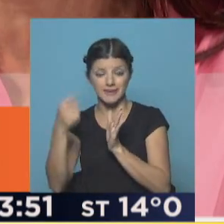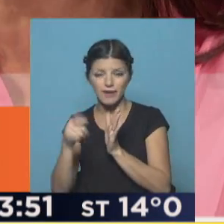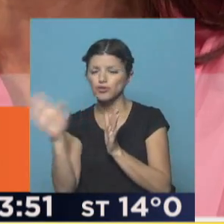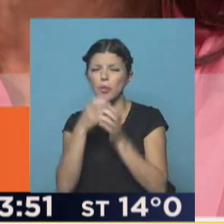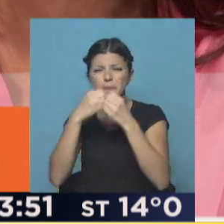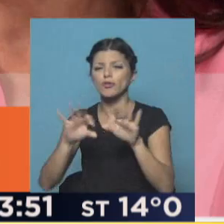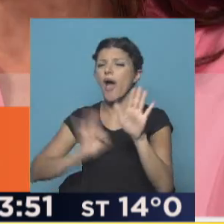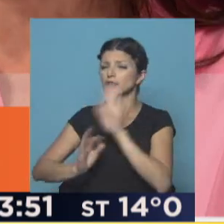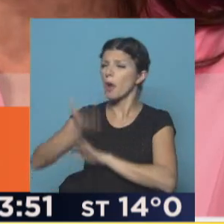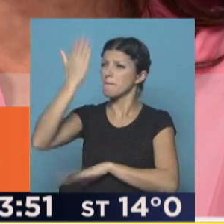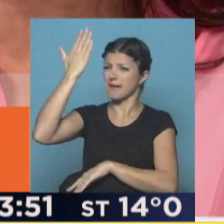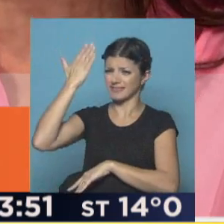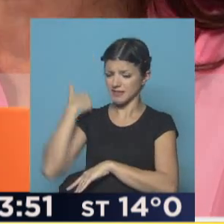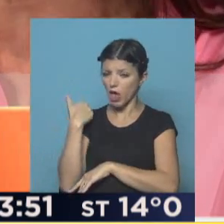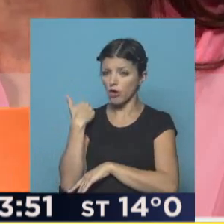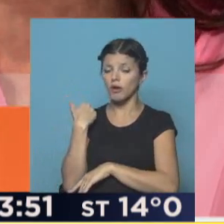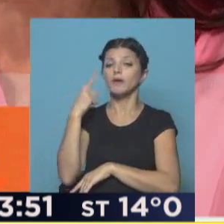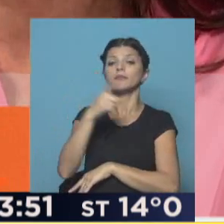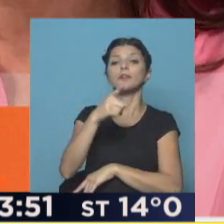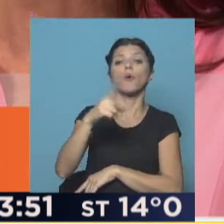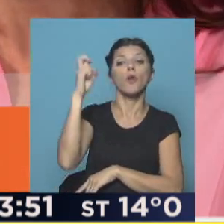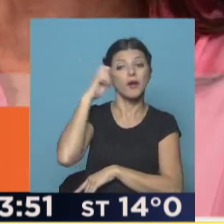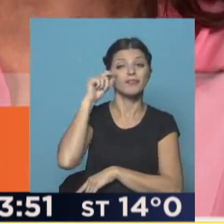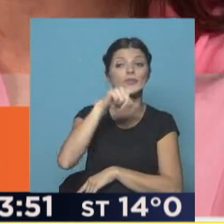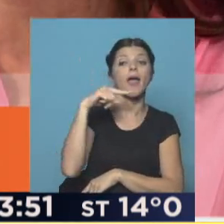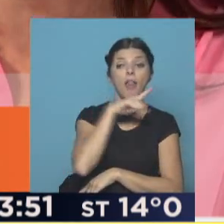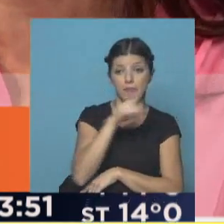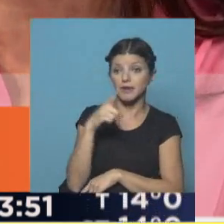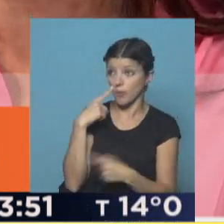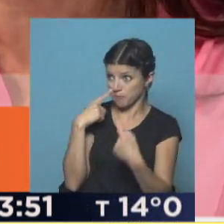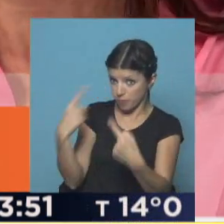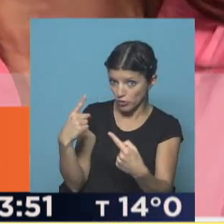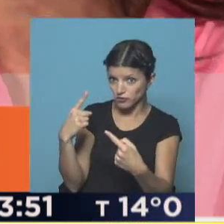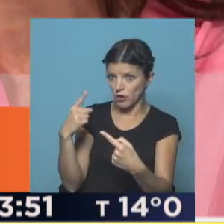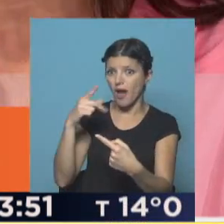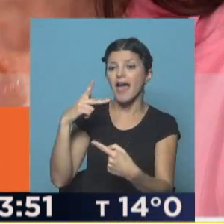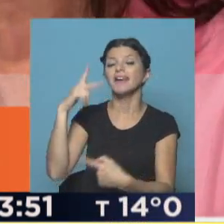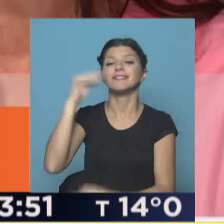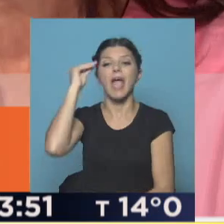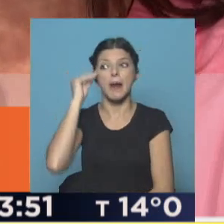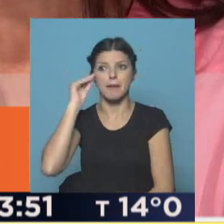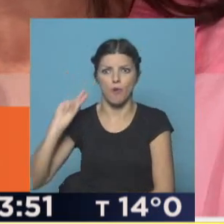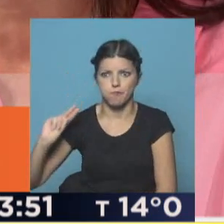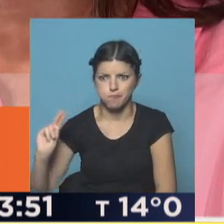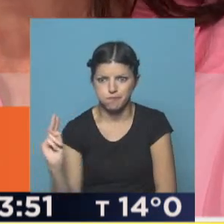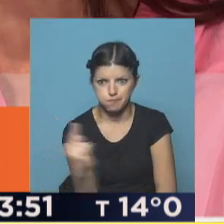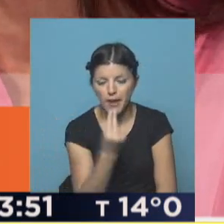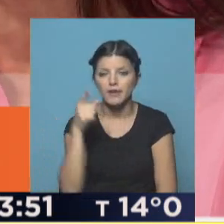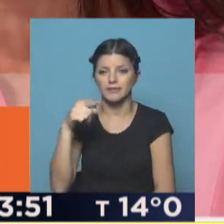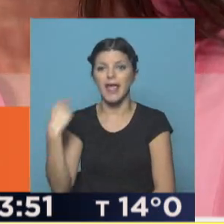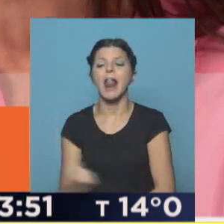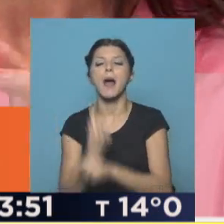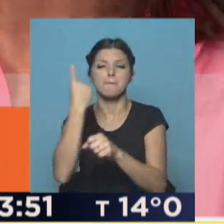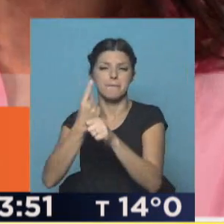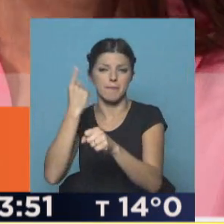empezó el año pasado cuando el Parlamento alemán reconoció el genocidio armenio. Esto es en manos del Imperio Otomano, en la primera, lo